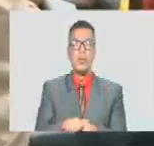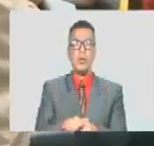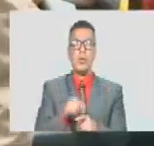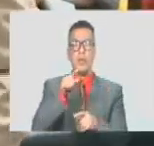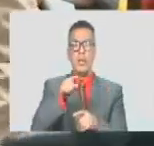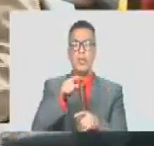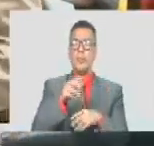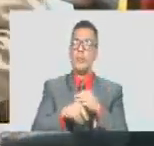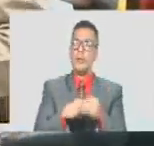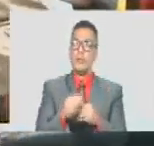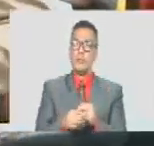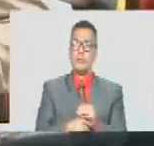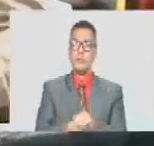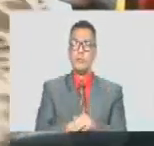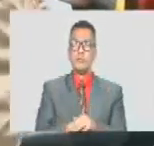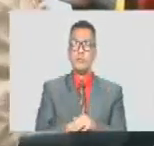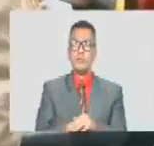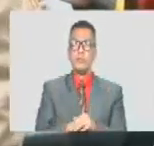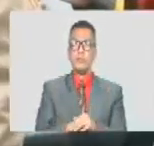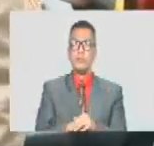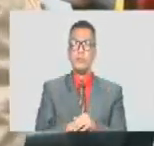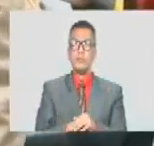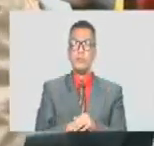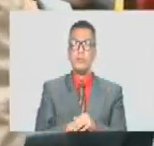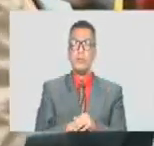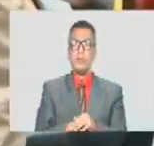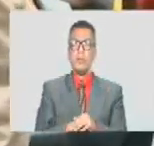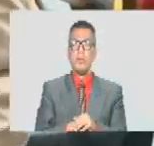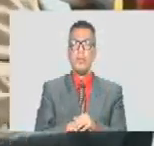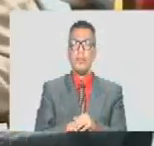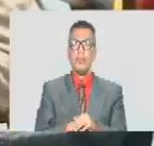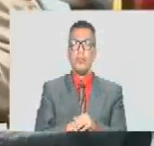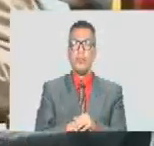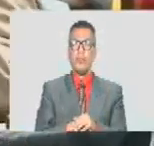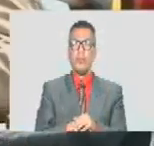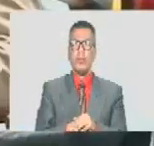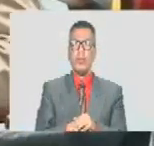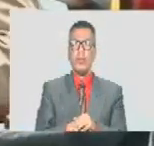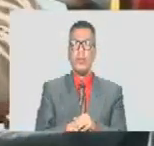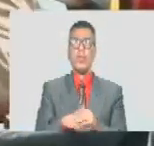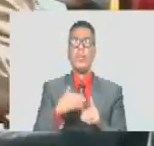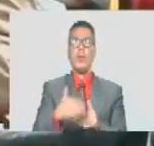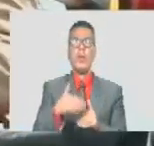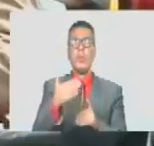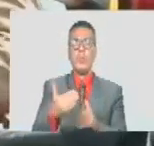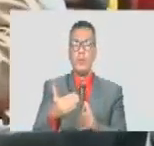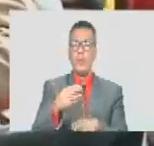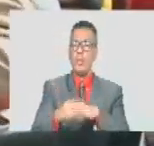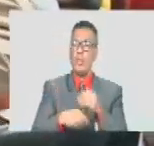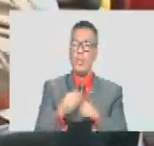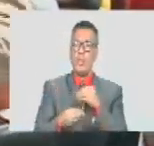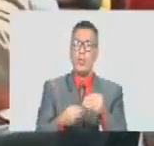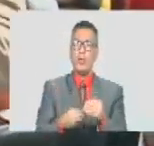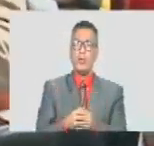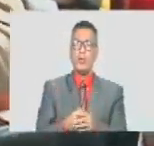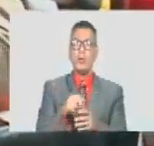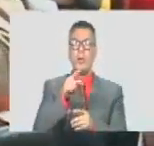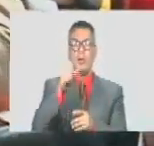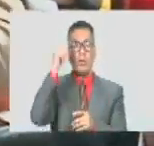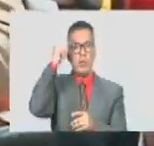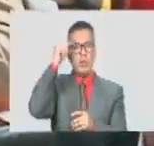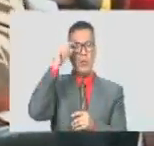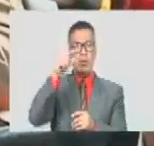eso que después de haber actuado en esa